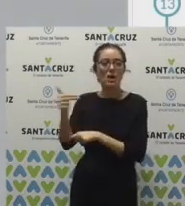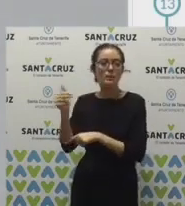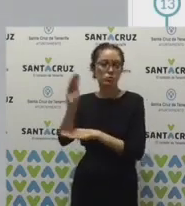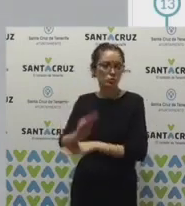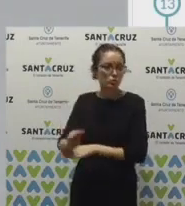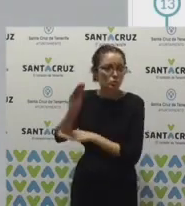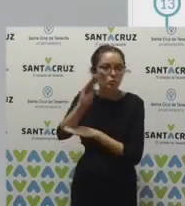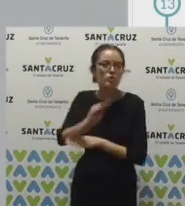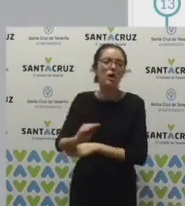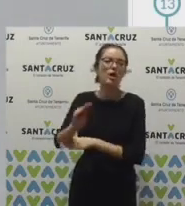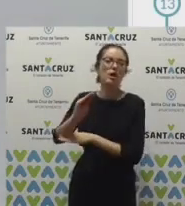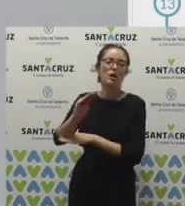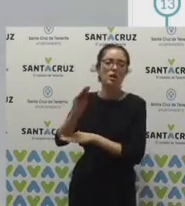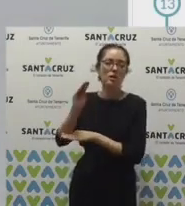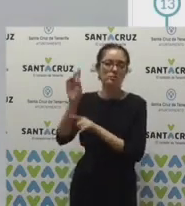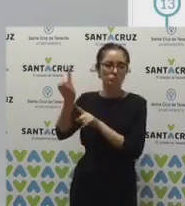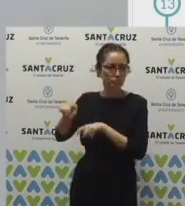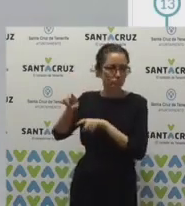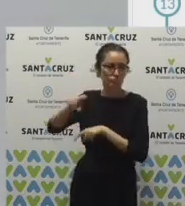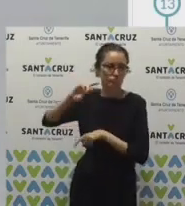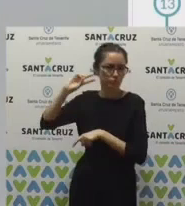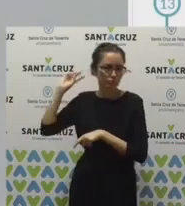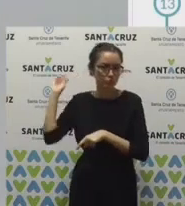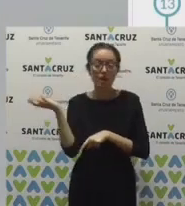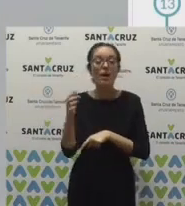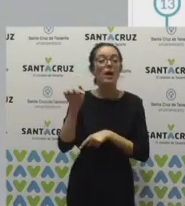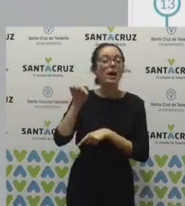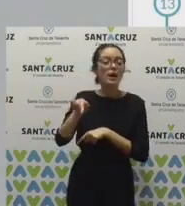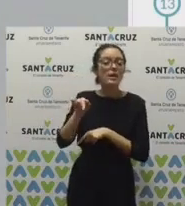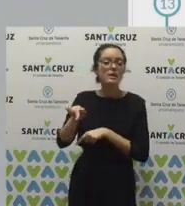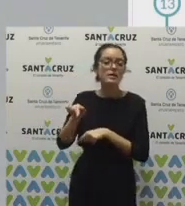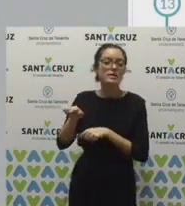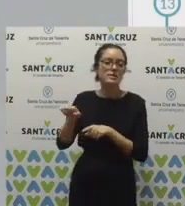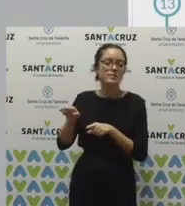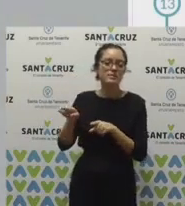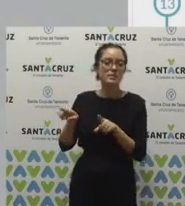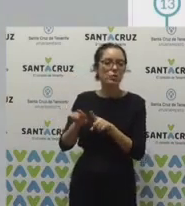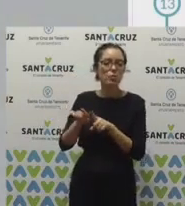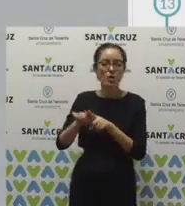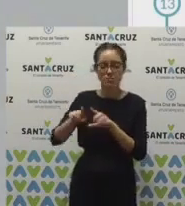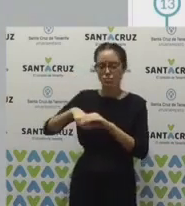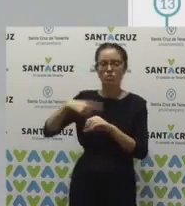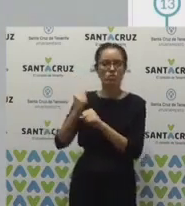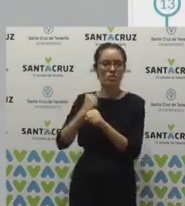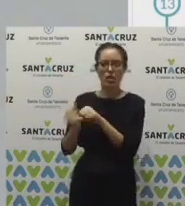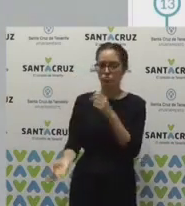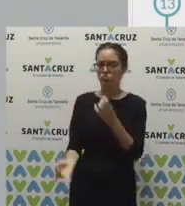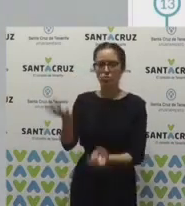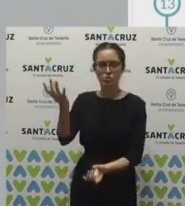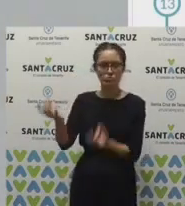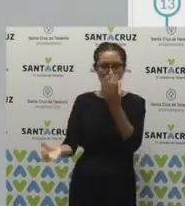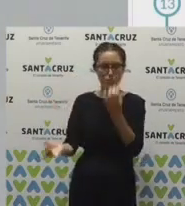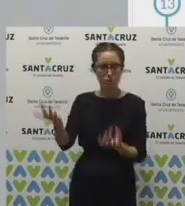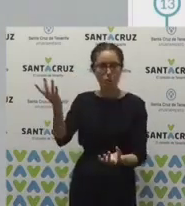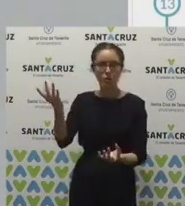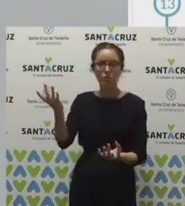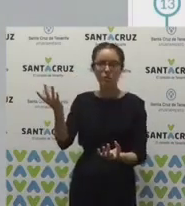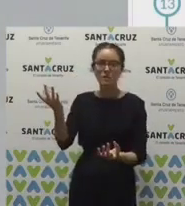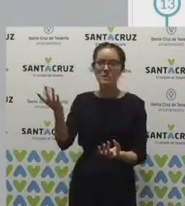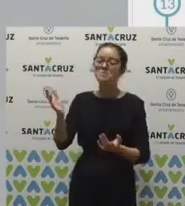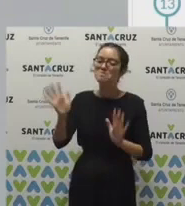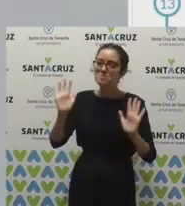tal y como nos dice doña dolores es creación de nuestro es creación de puestos de trabajo pero también puede ser